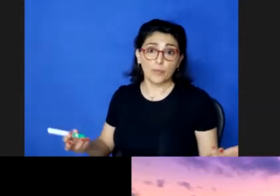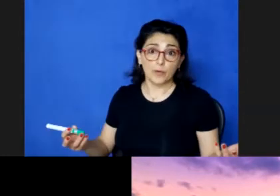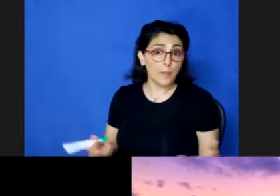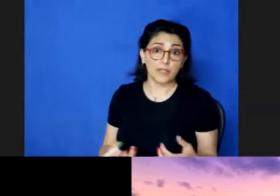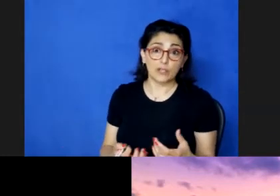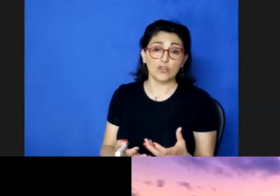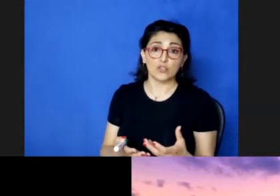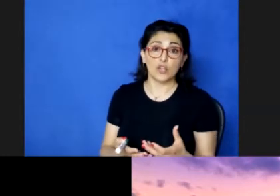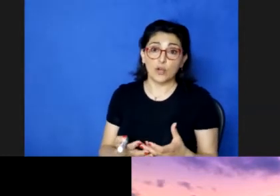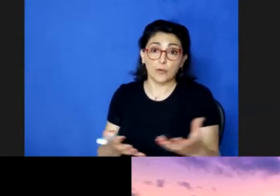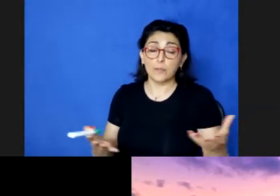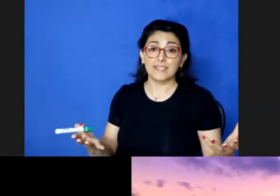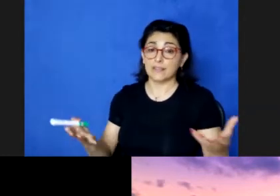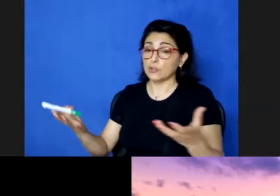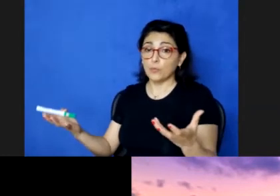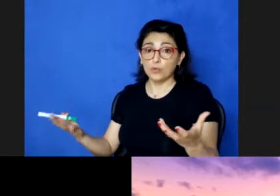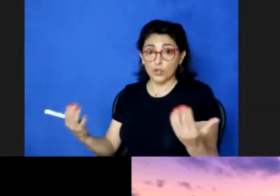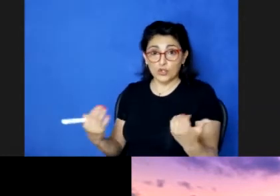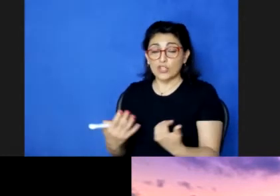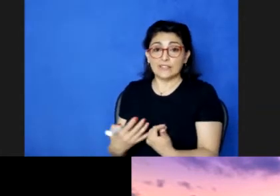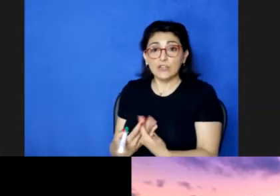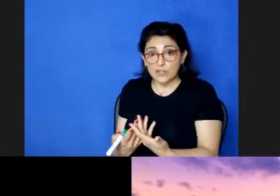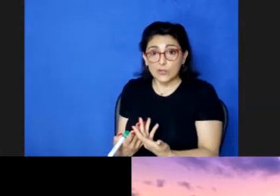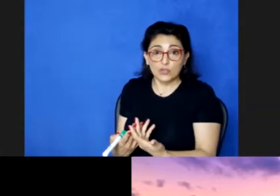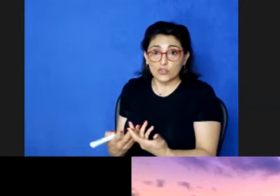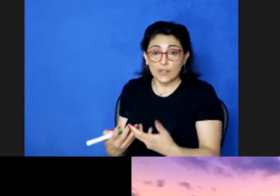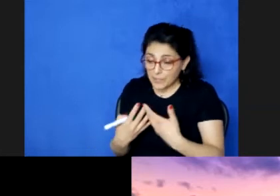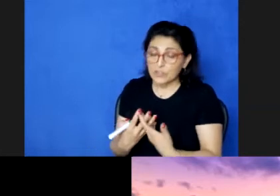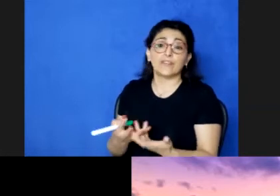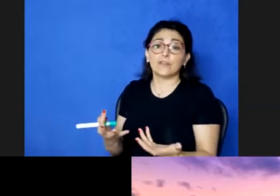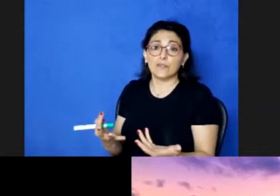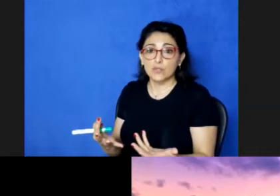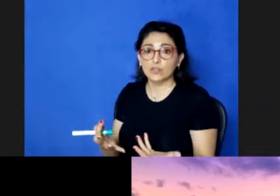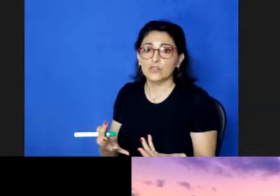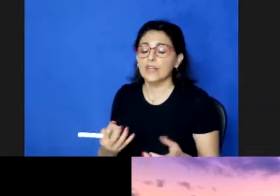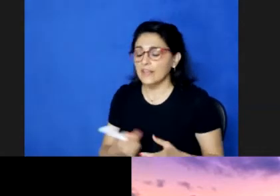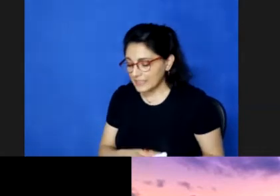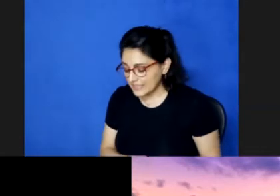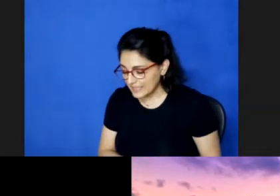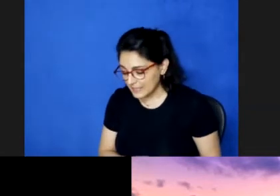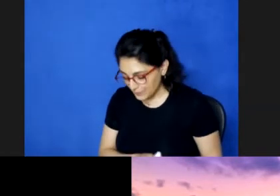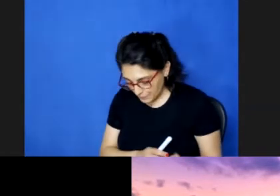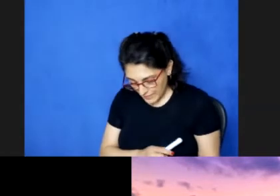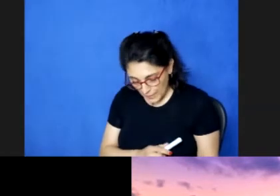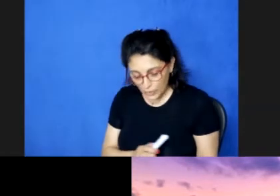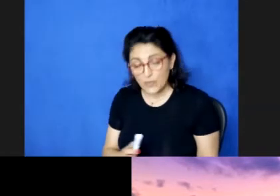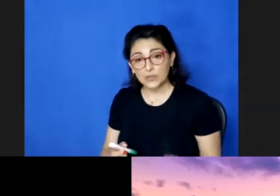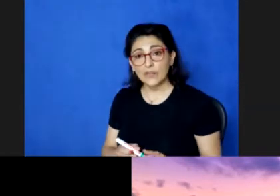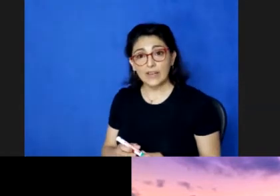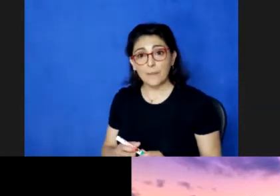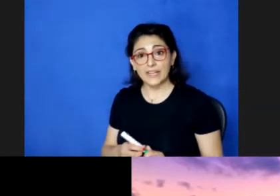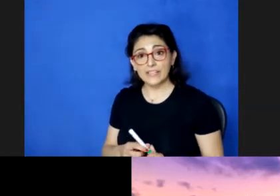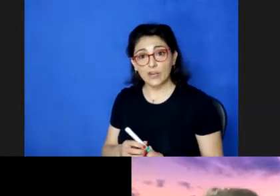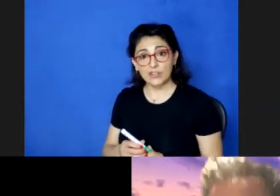todos los problemas, porque los problemas de todo el mundo no nos son extraños a nosotros, también nos afectaron a nosotros. Y bueno,